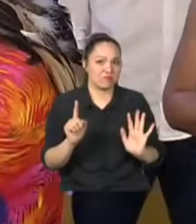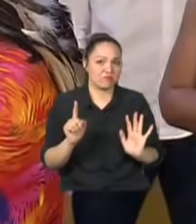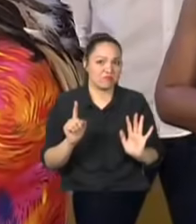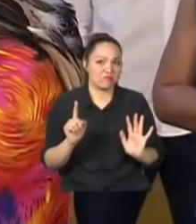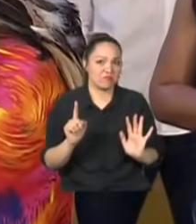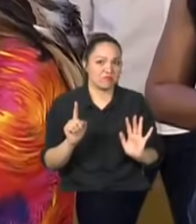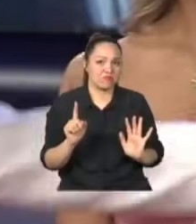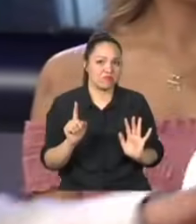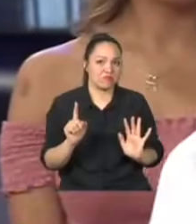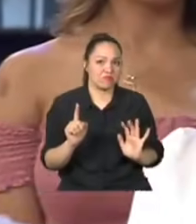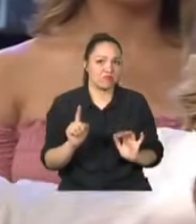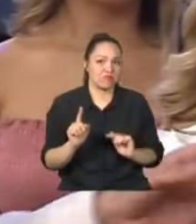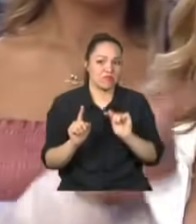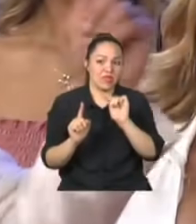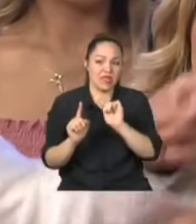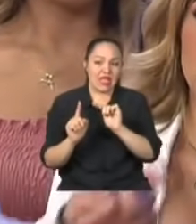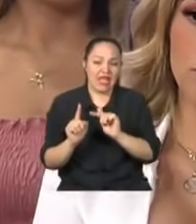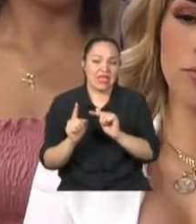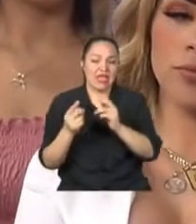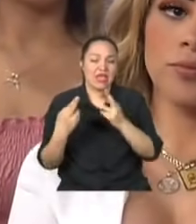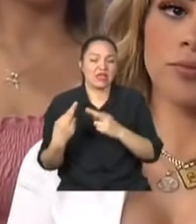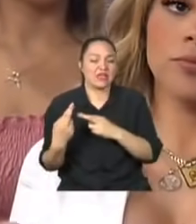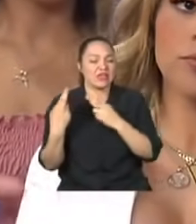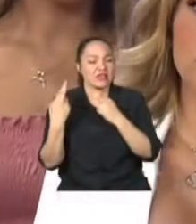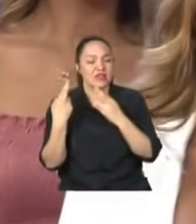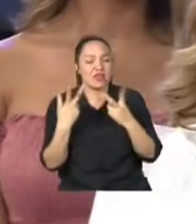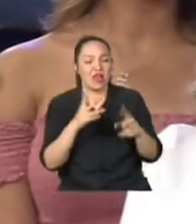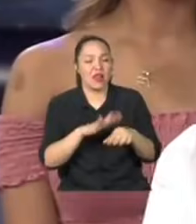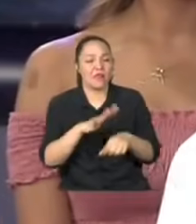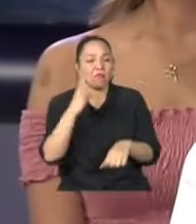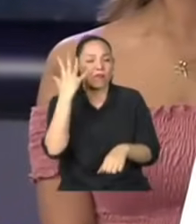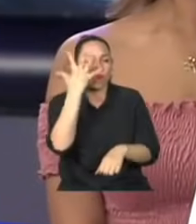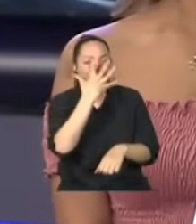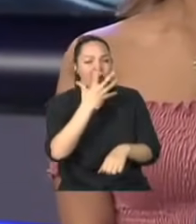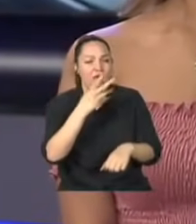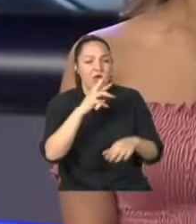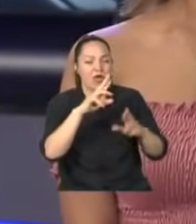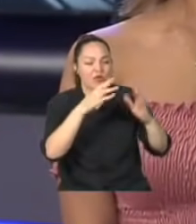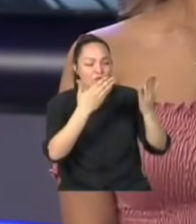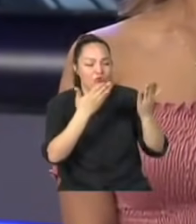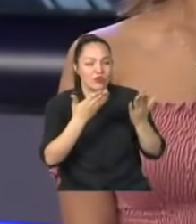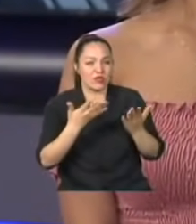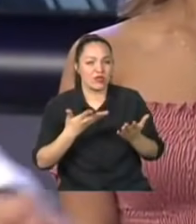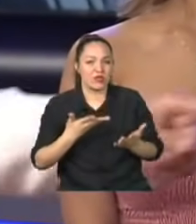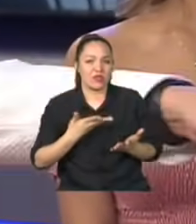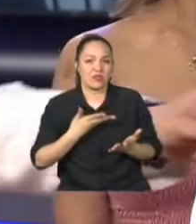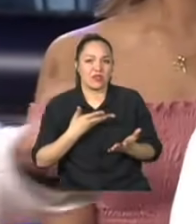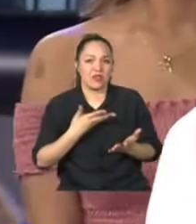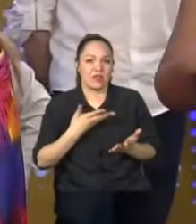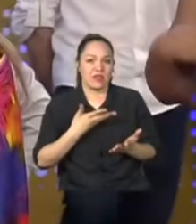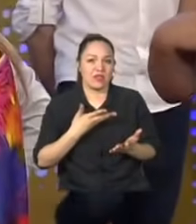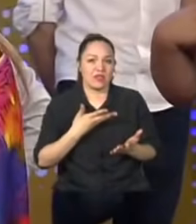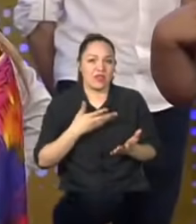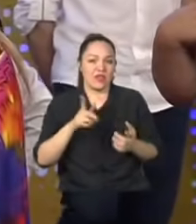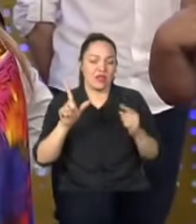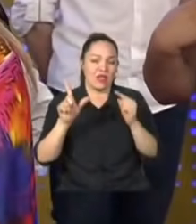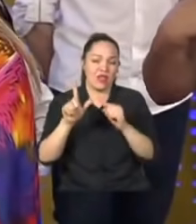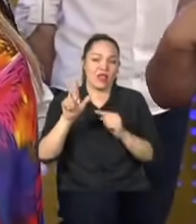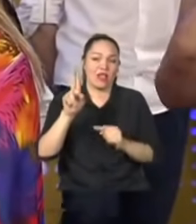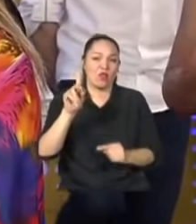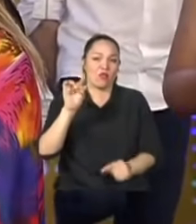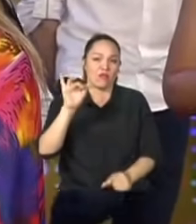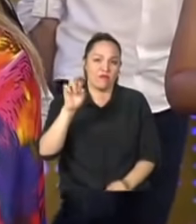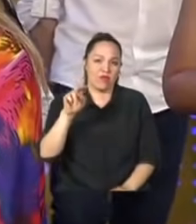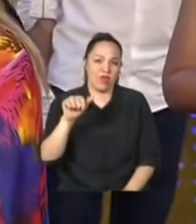consta. El regalo más hermoso sí que recibió Maffer en su 15 años fue de Ludivina Lu. Tiene razón,